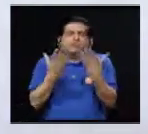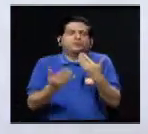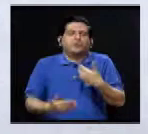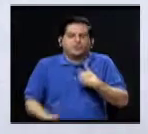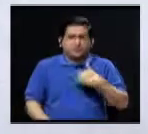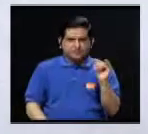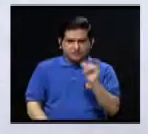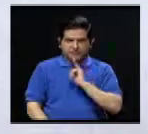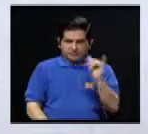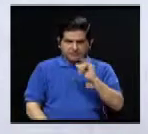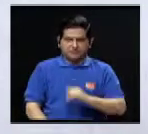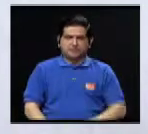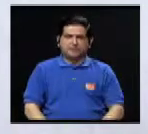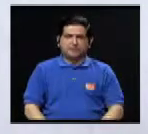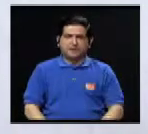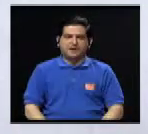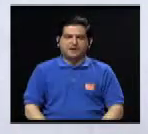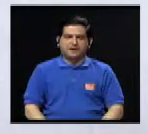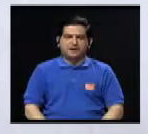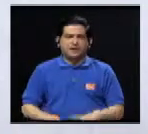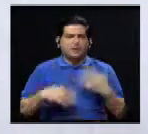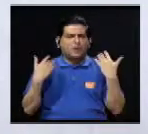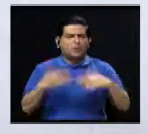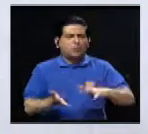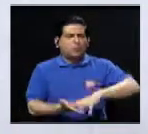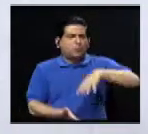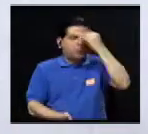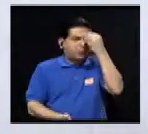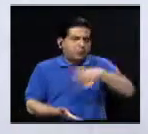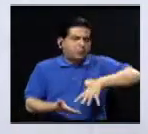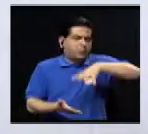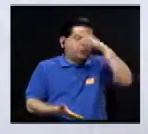y también de muchos aprendizajes.